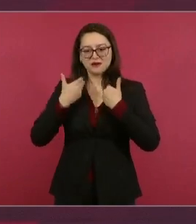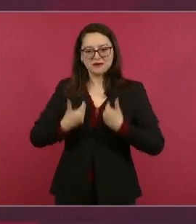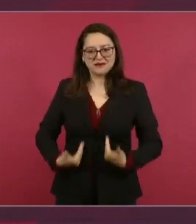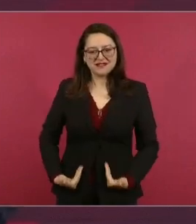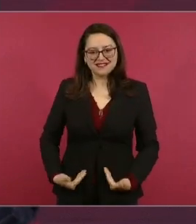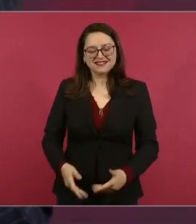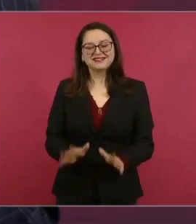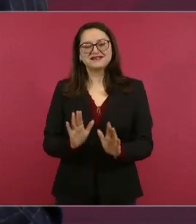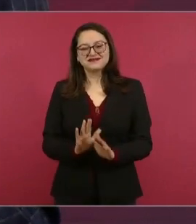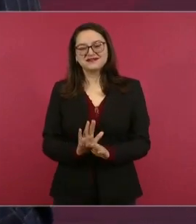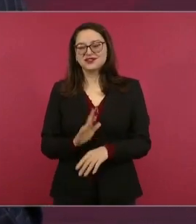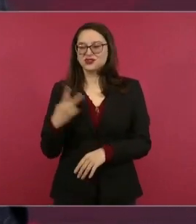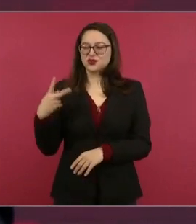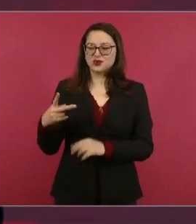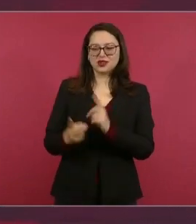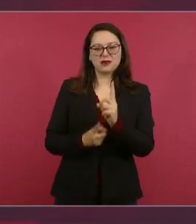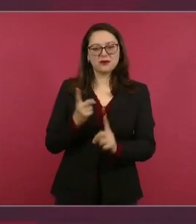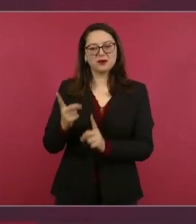Pero